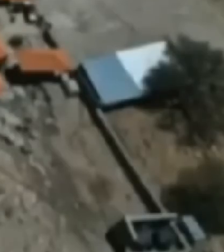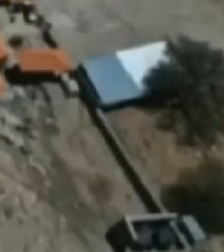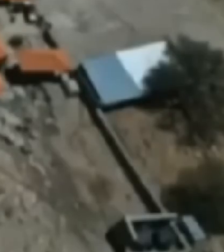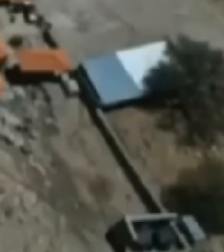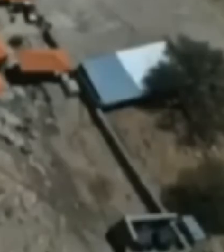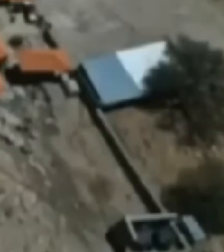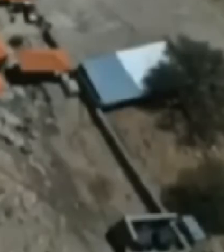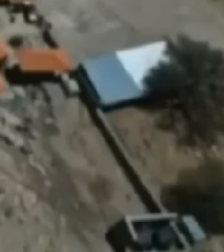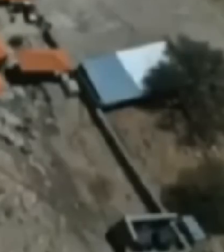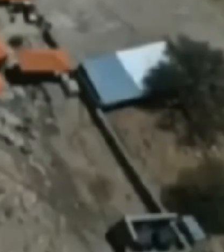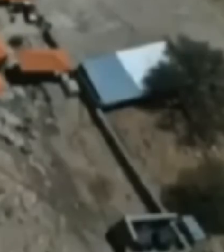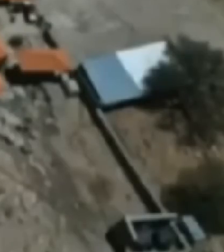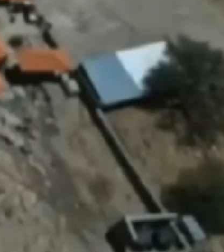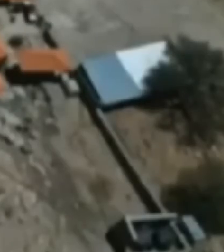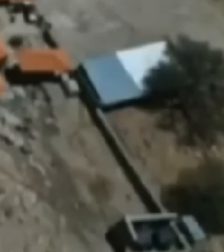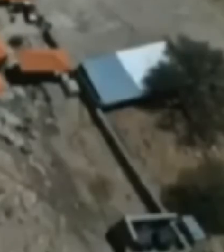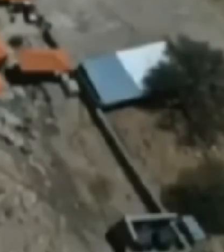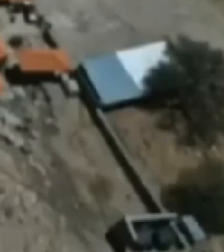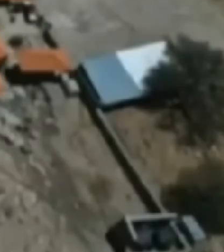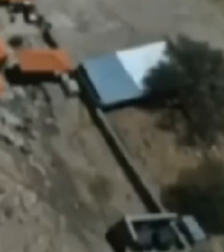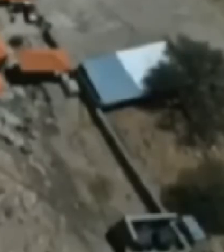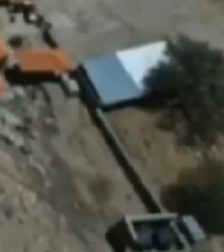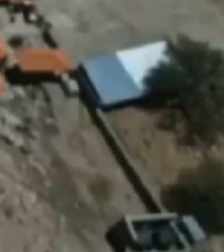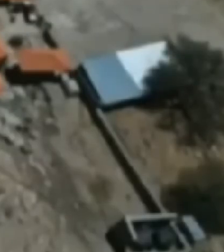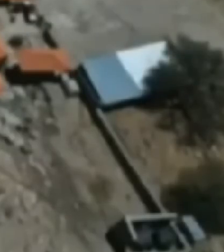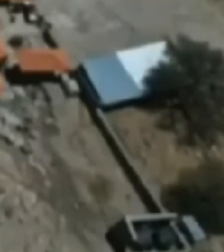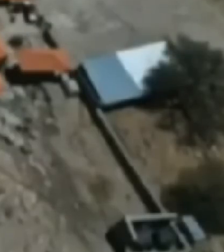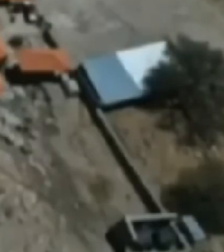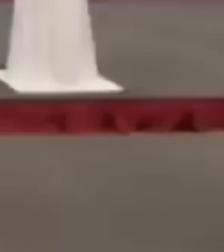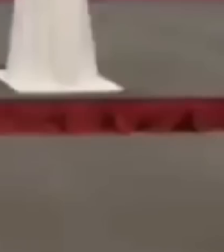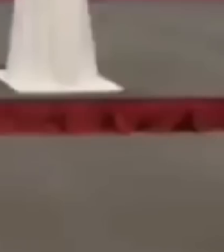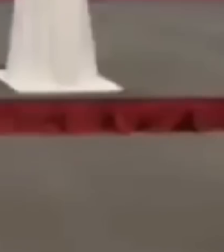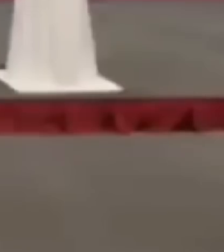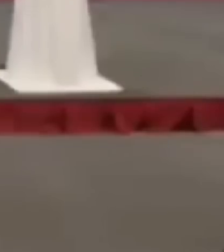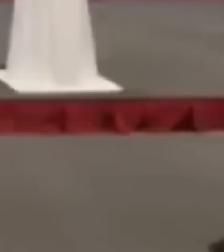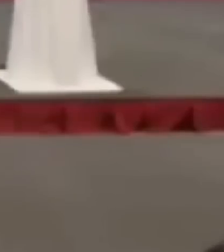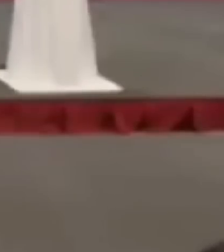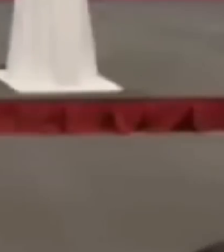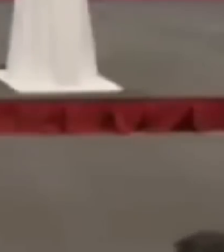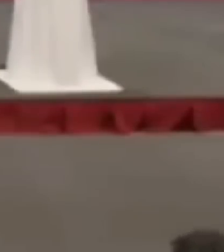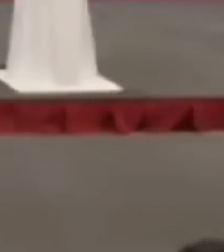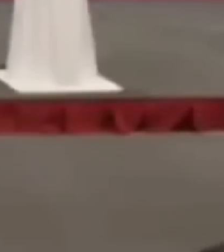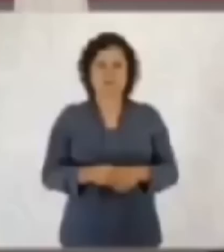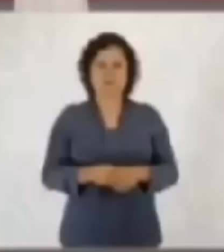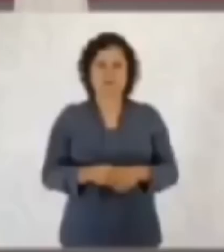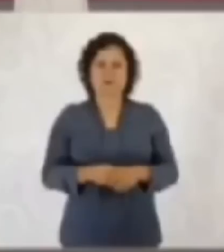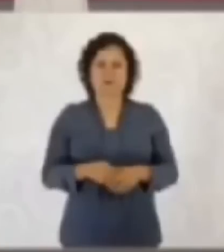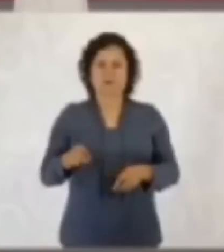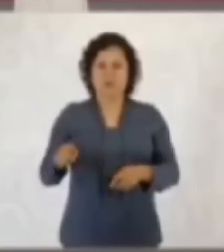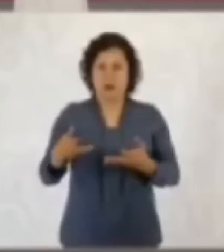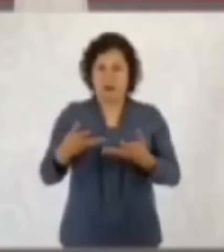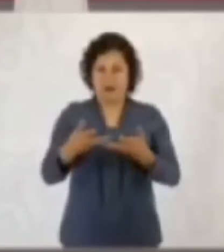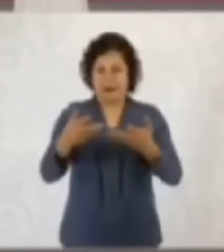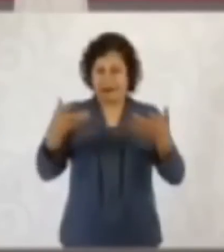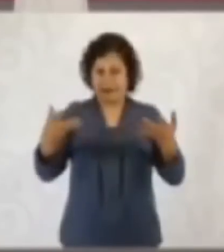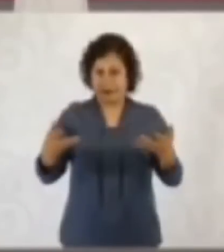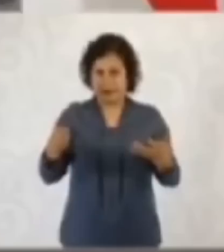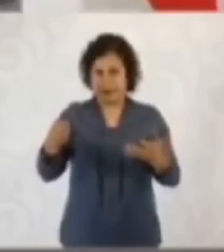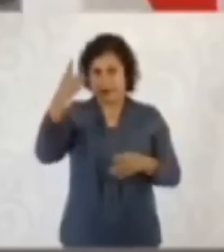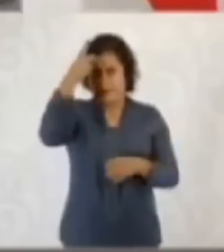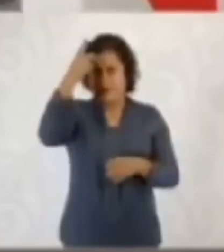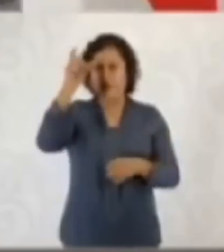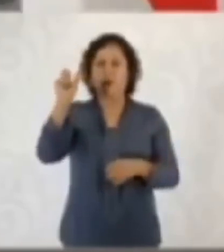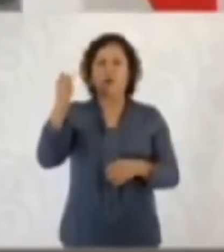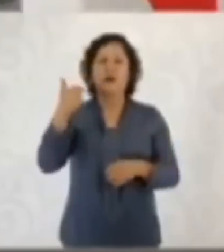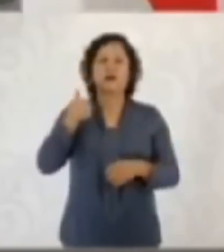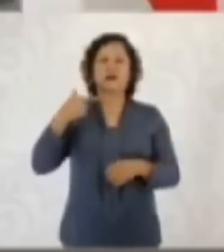cientos de hectáreas, en donde acaparó el agua. ¿De cuánta agua estamos hablando?